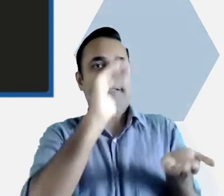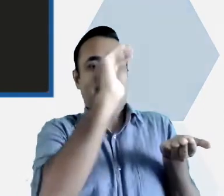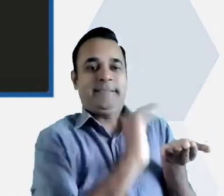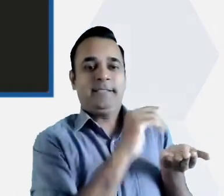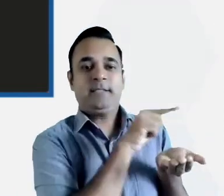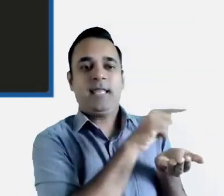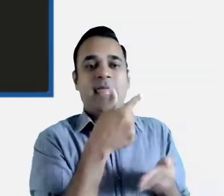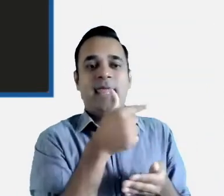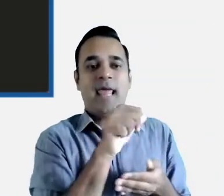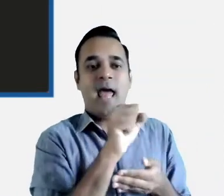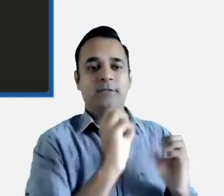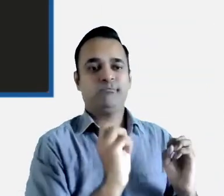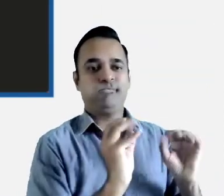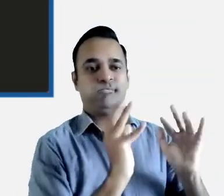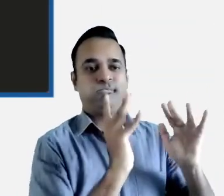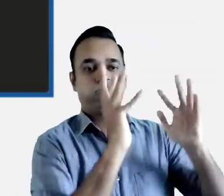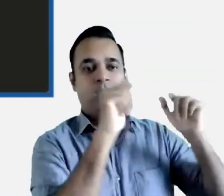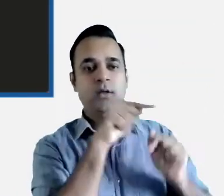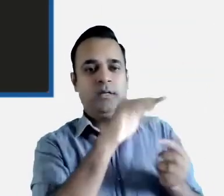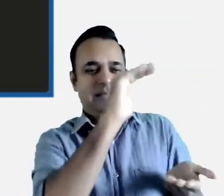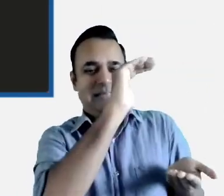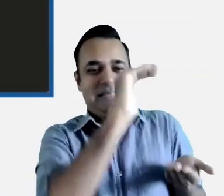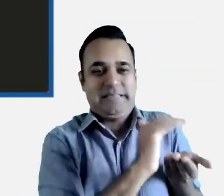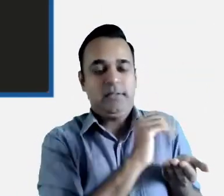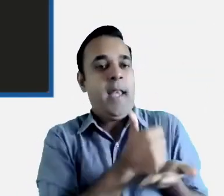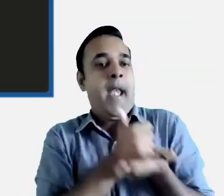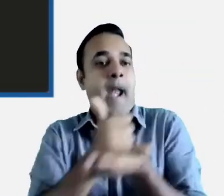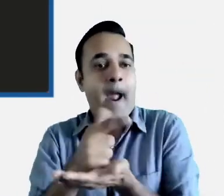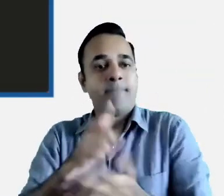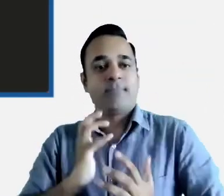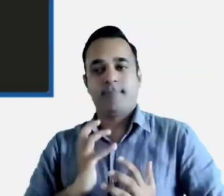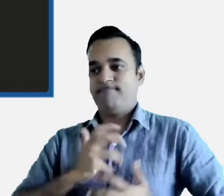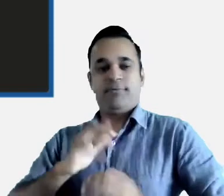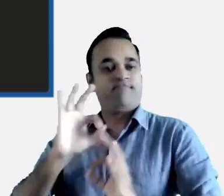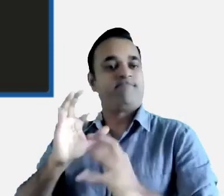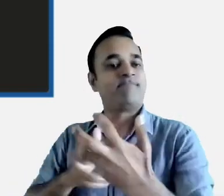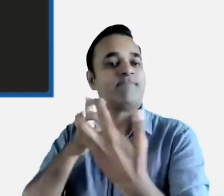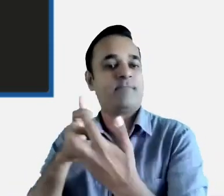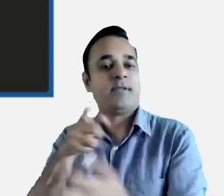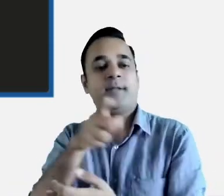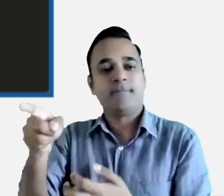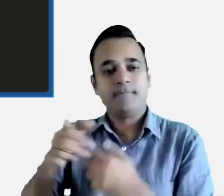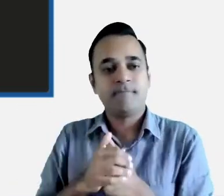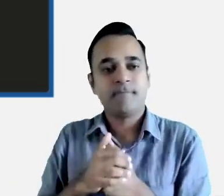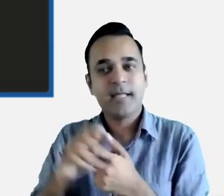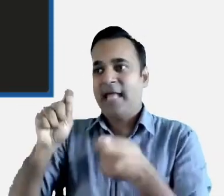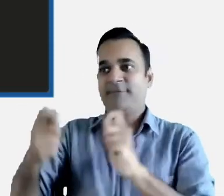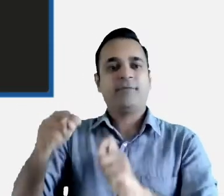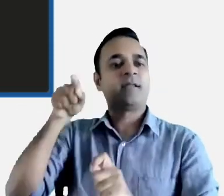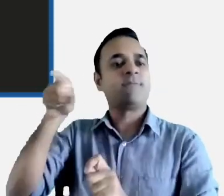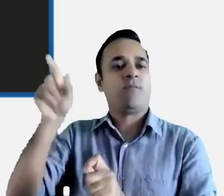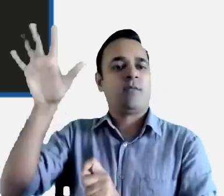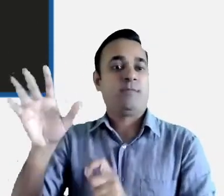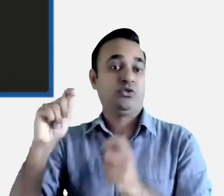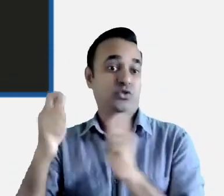las decisiones que se tomen hoy sobre infraestructura impactarán a las generaciones venideras porque están diseñadas